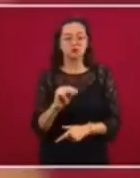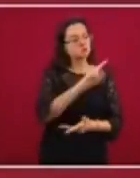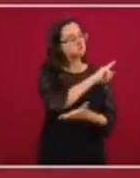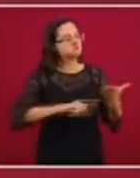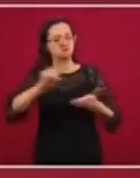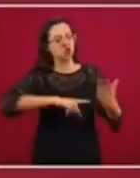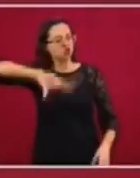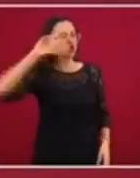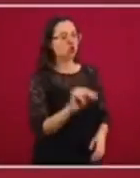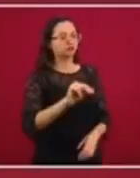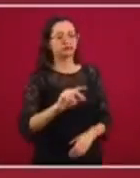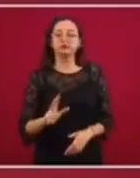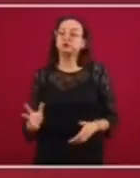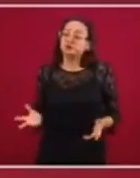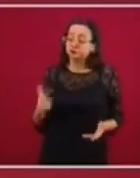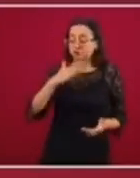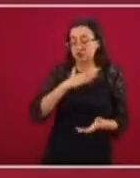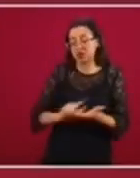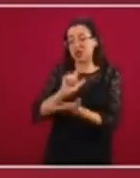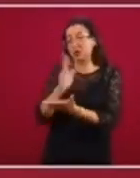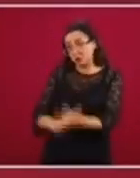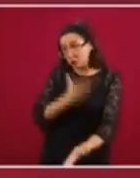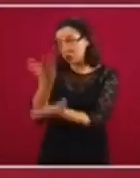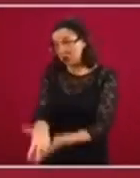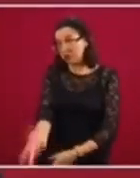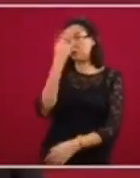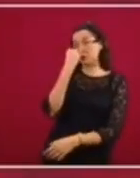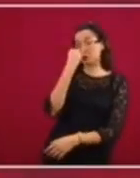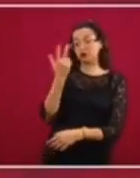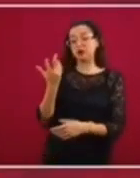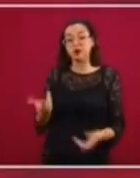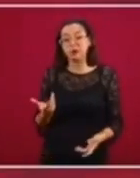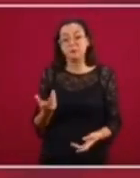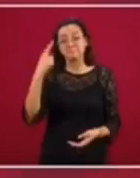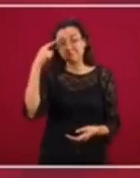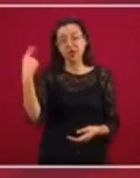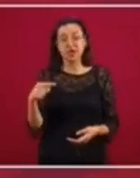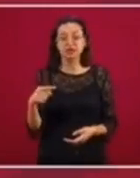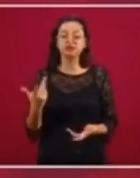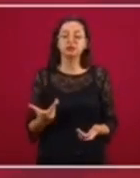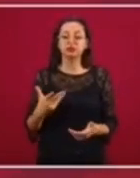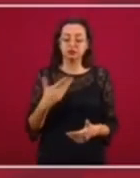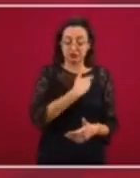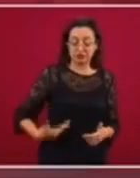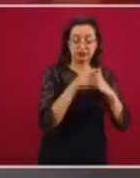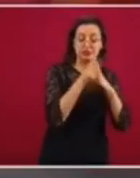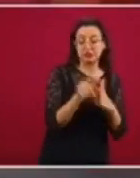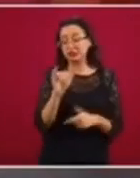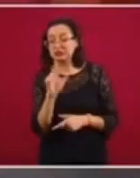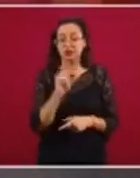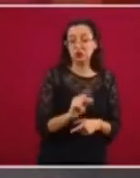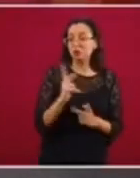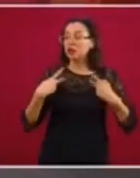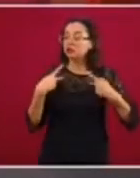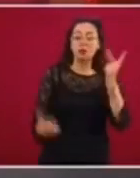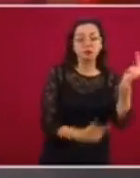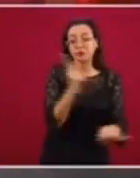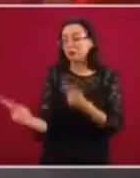Yo envié esa iniciativa de ley, fue una propuesta de nosotros, para que se hiciera la revocación del mandato, se llevara a cabo la